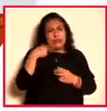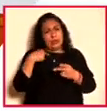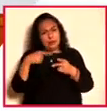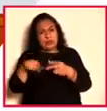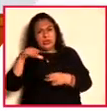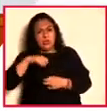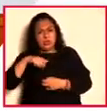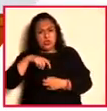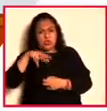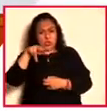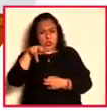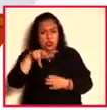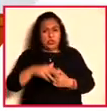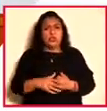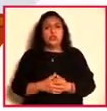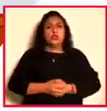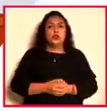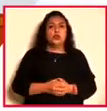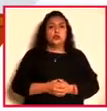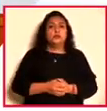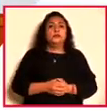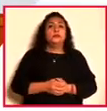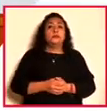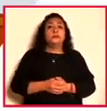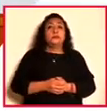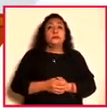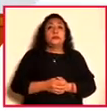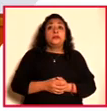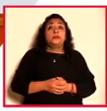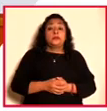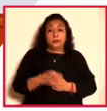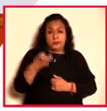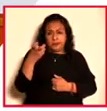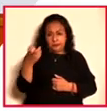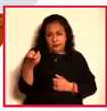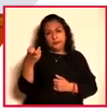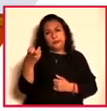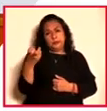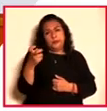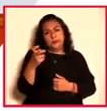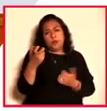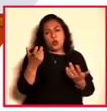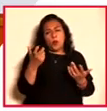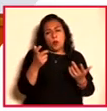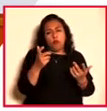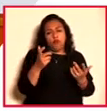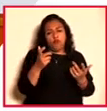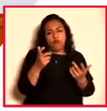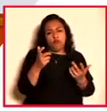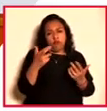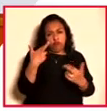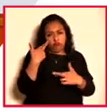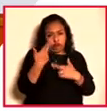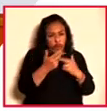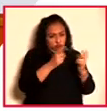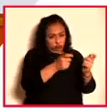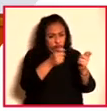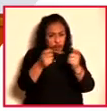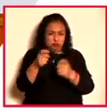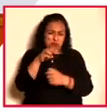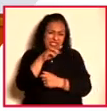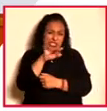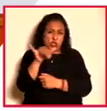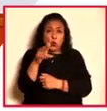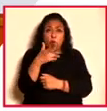siglo XVIII. Estas misiones son un baluarte de